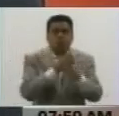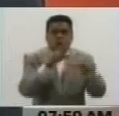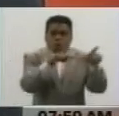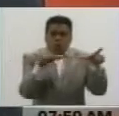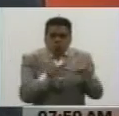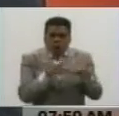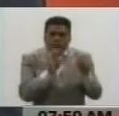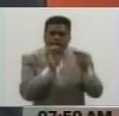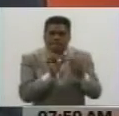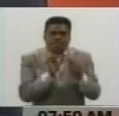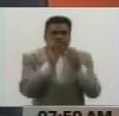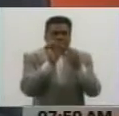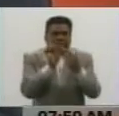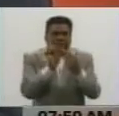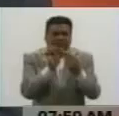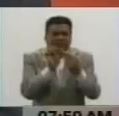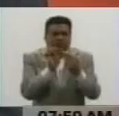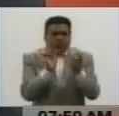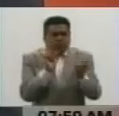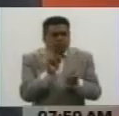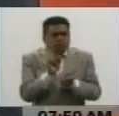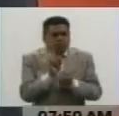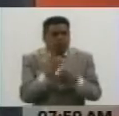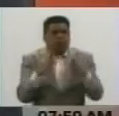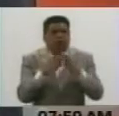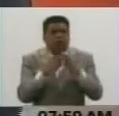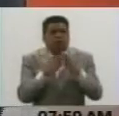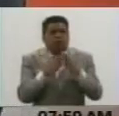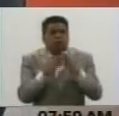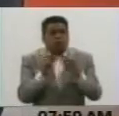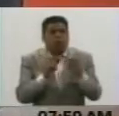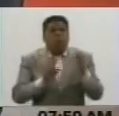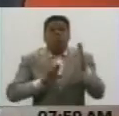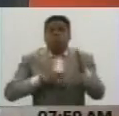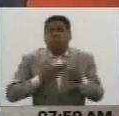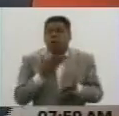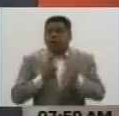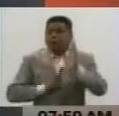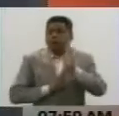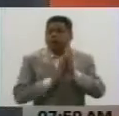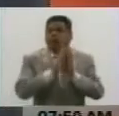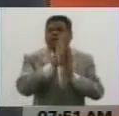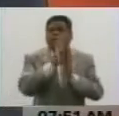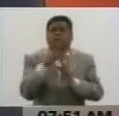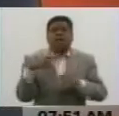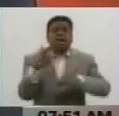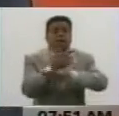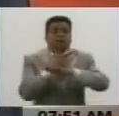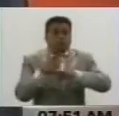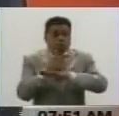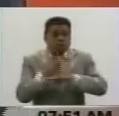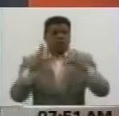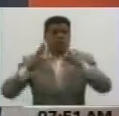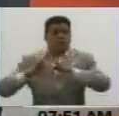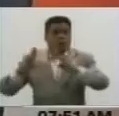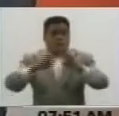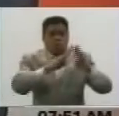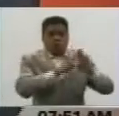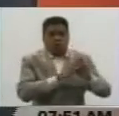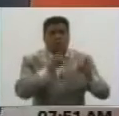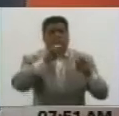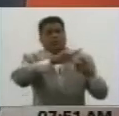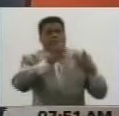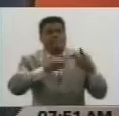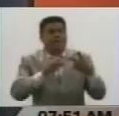que efectivamente exista una potencialidad que permita hacer un desarrollo y que el Estado y la comunidad y la economía vayan a